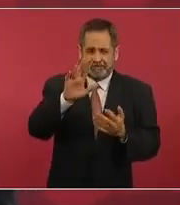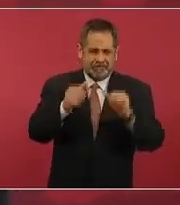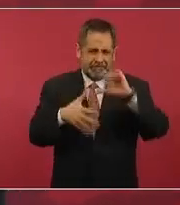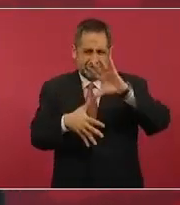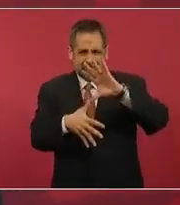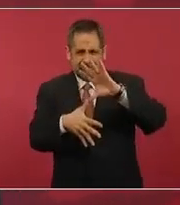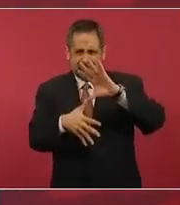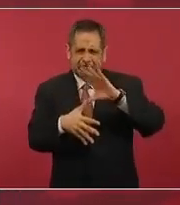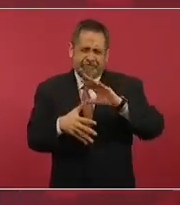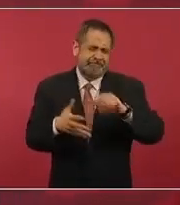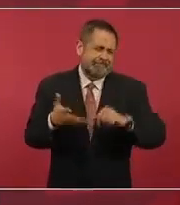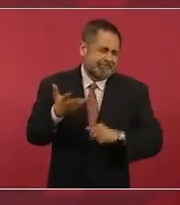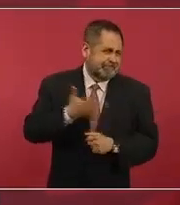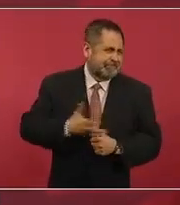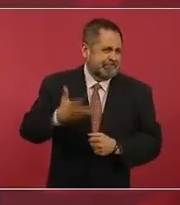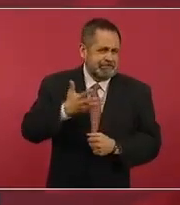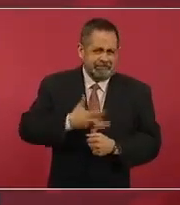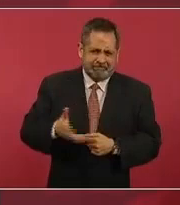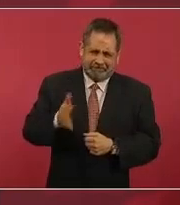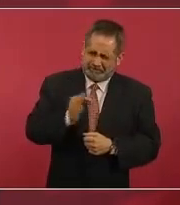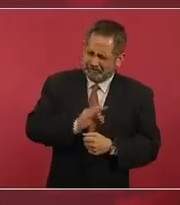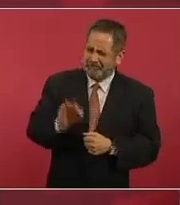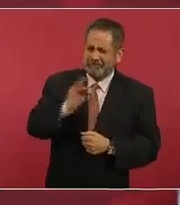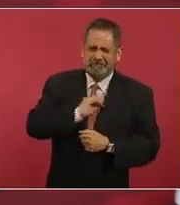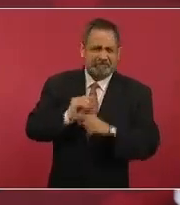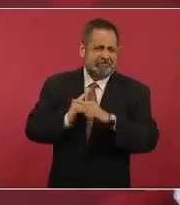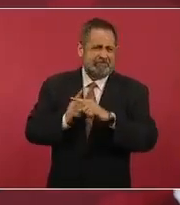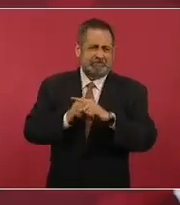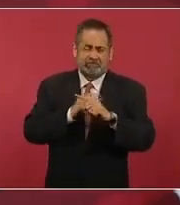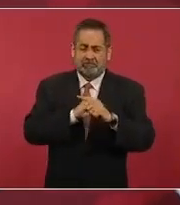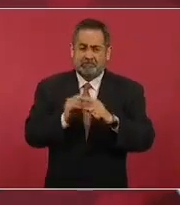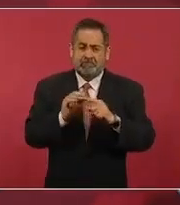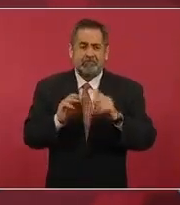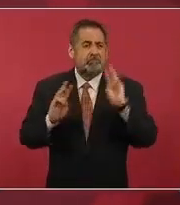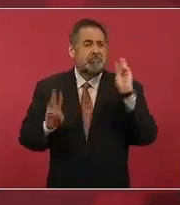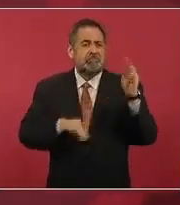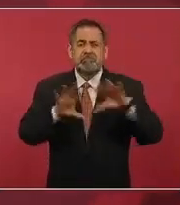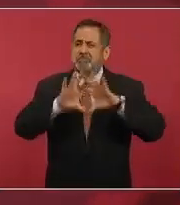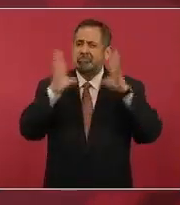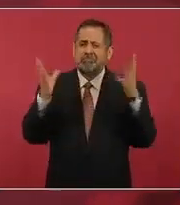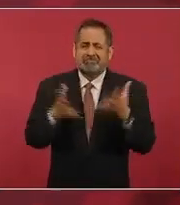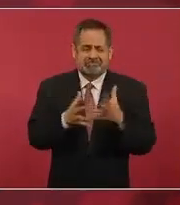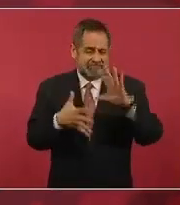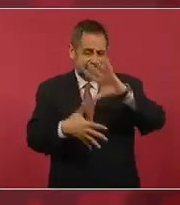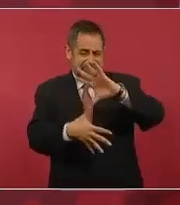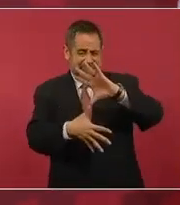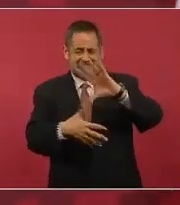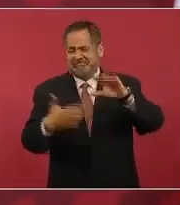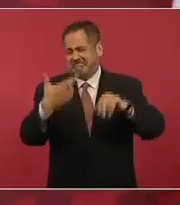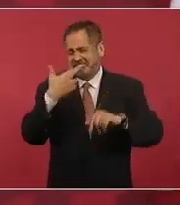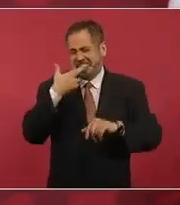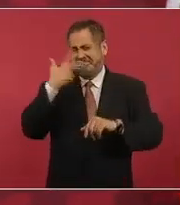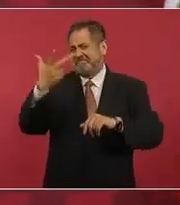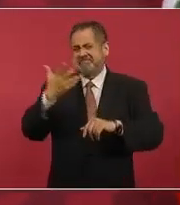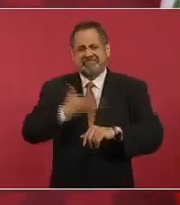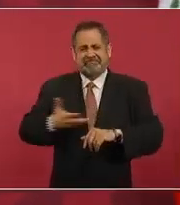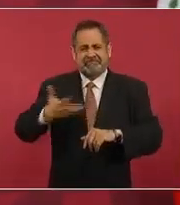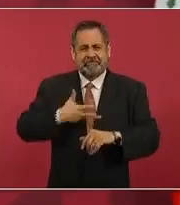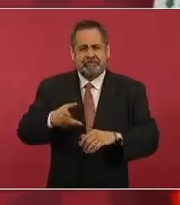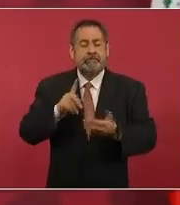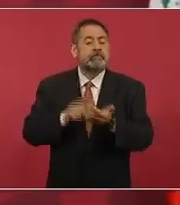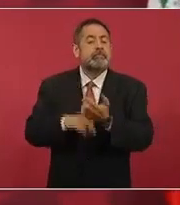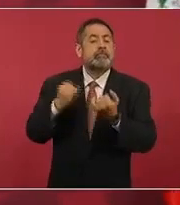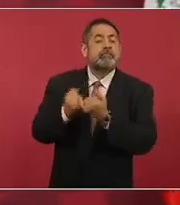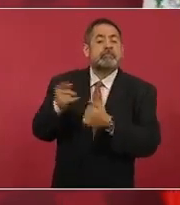con muchas potencialidades. Esa es la región más importante del mundo. Así como Alberto habla